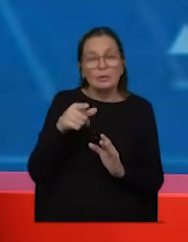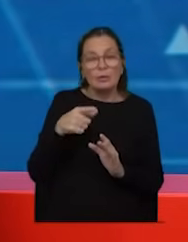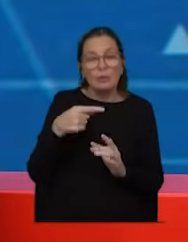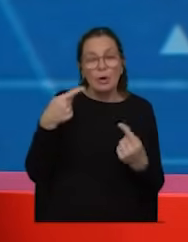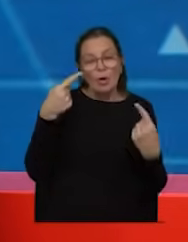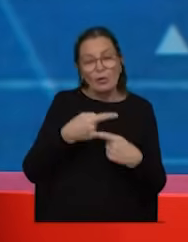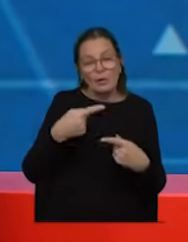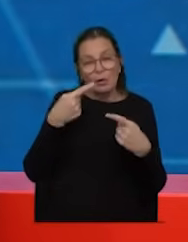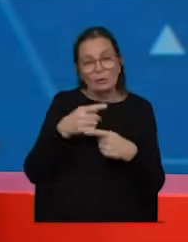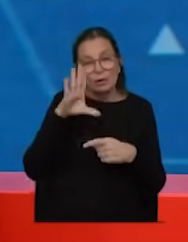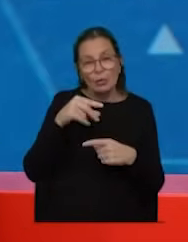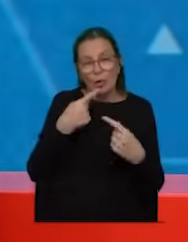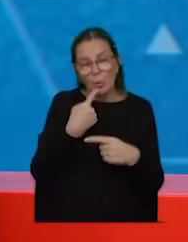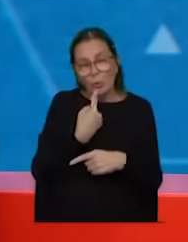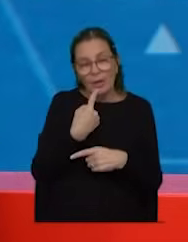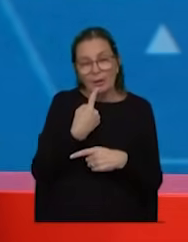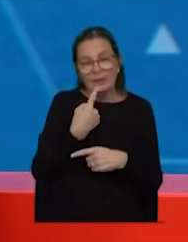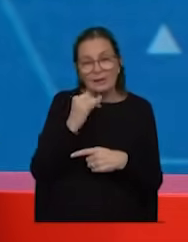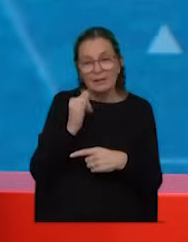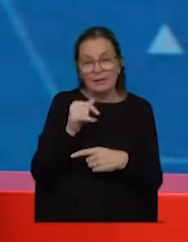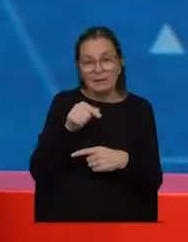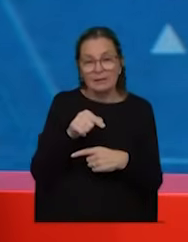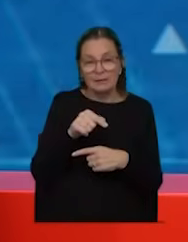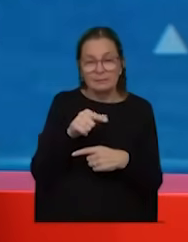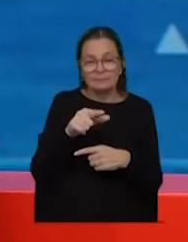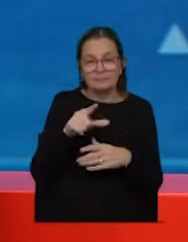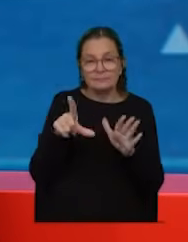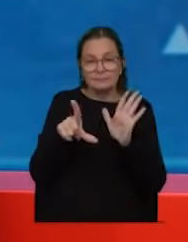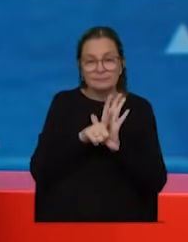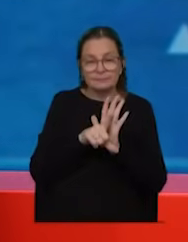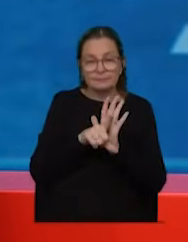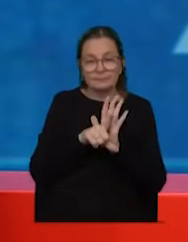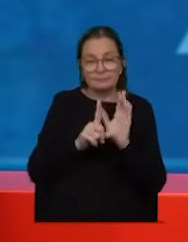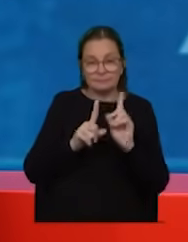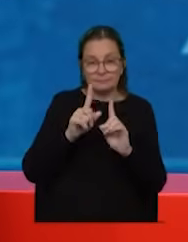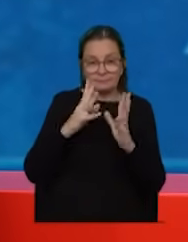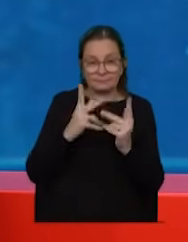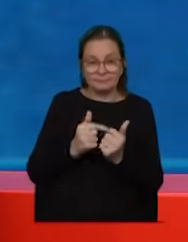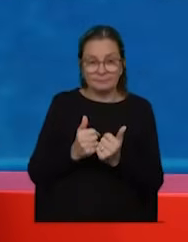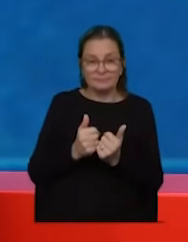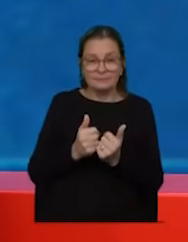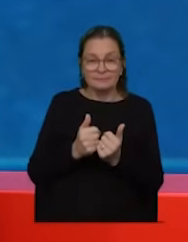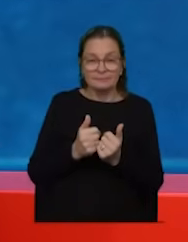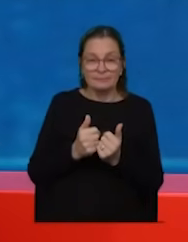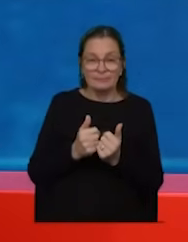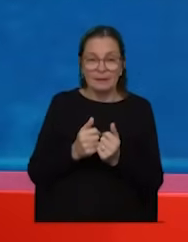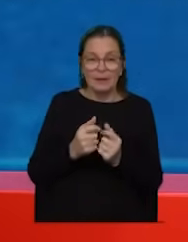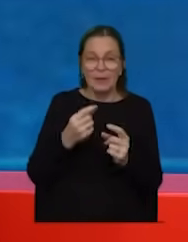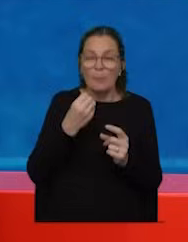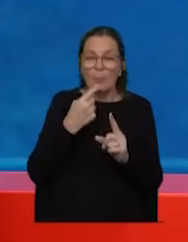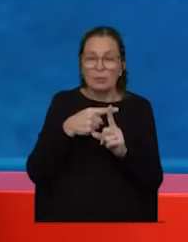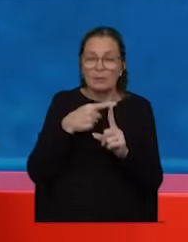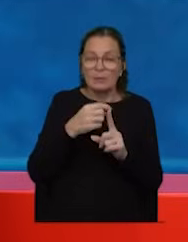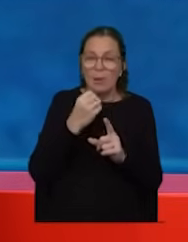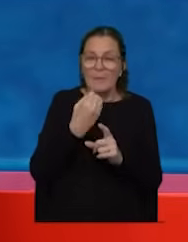críticas que hay todos los cuestionamientos si esta ley es una ley que de alguna manera eh es positiva o